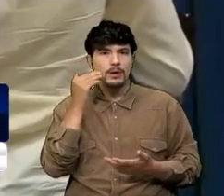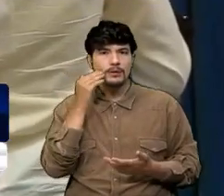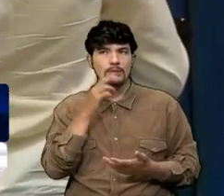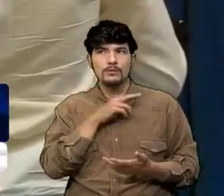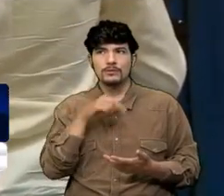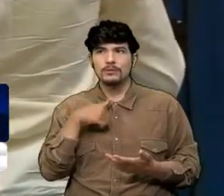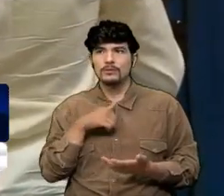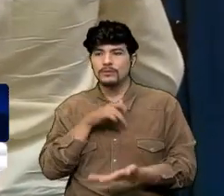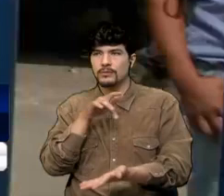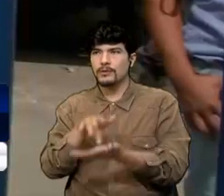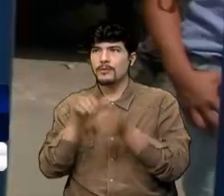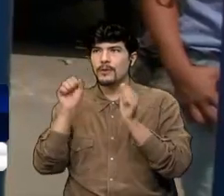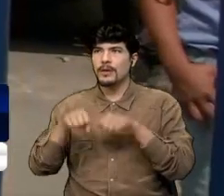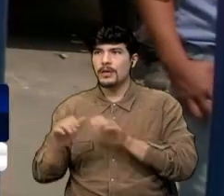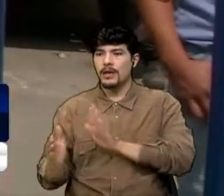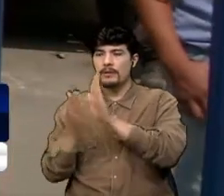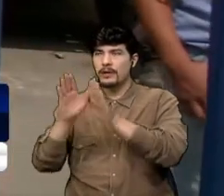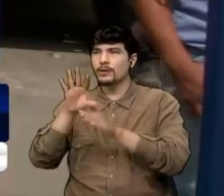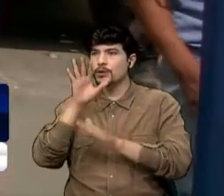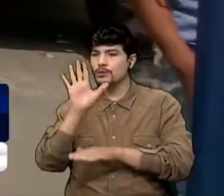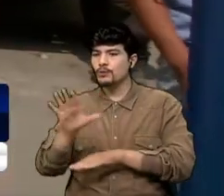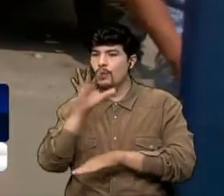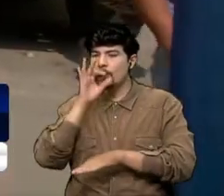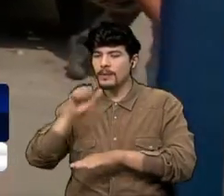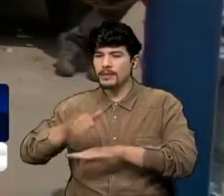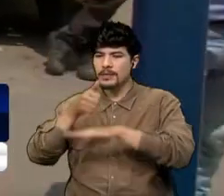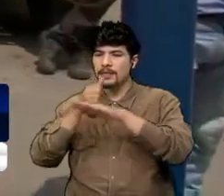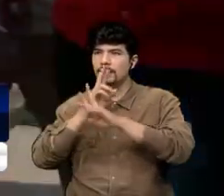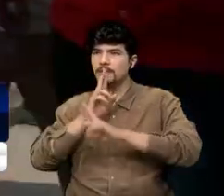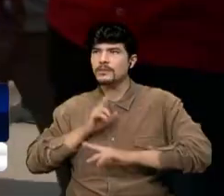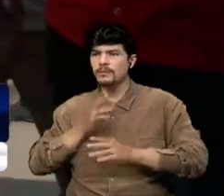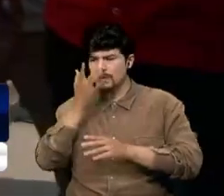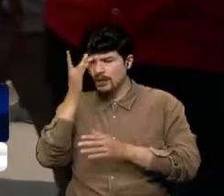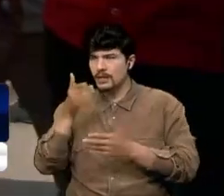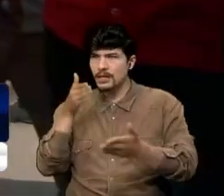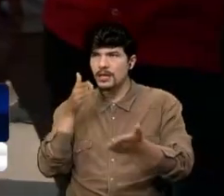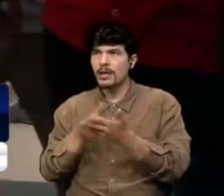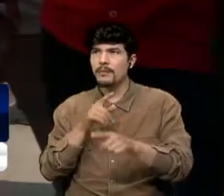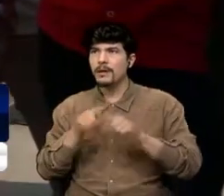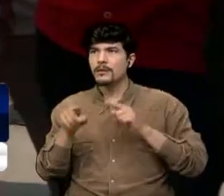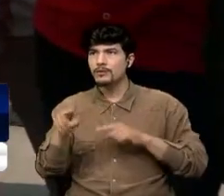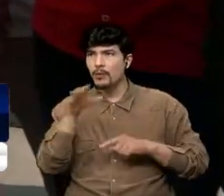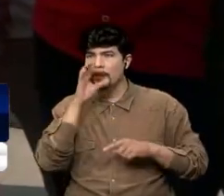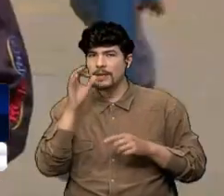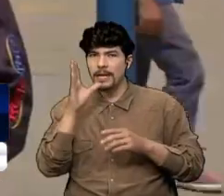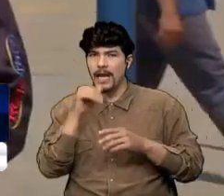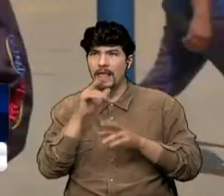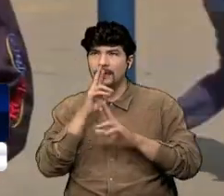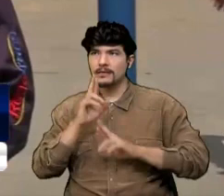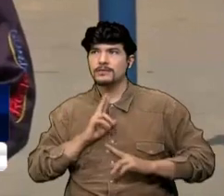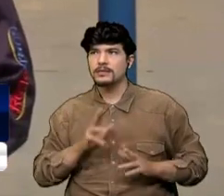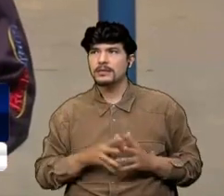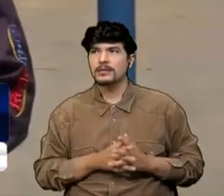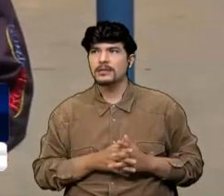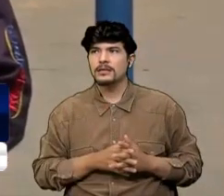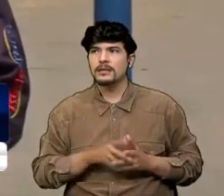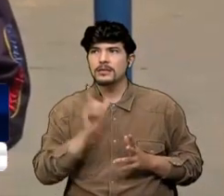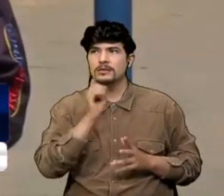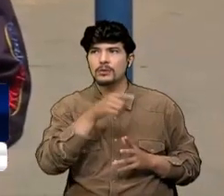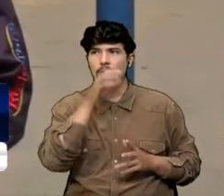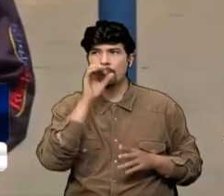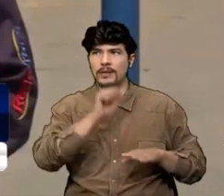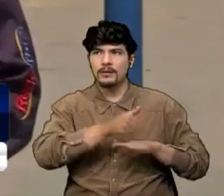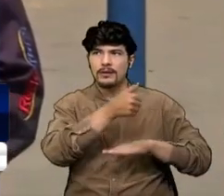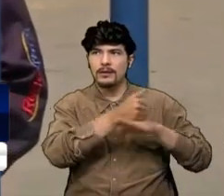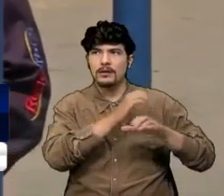solicitamos la posibilidad de hablar con el gerente para que nos respondiera por las denuncias, pero no obtuvimos respuesta. Que se iba a comunicar con el gerente de